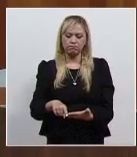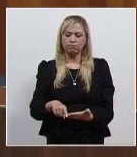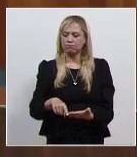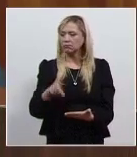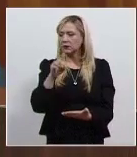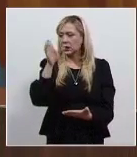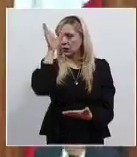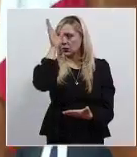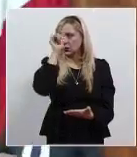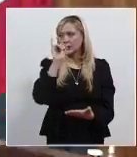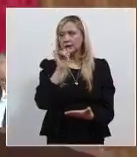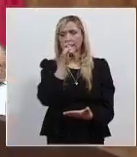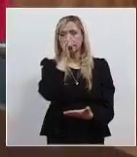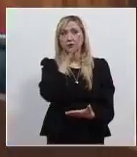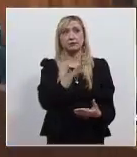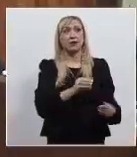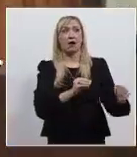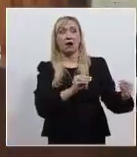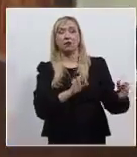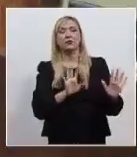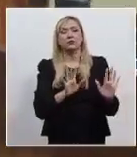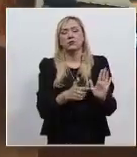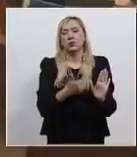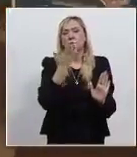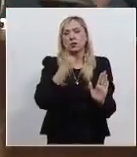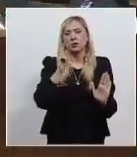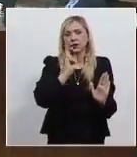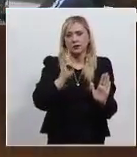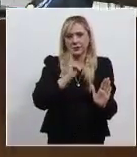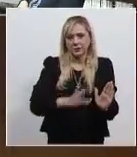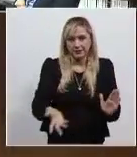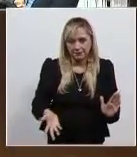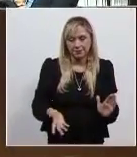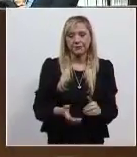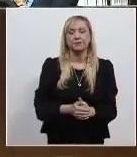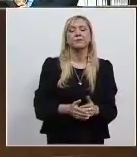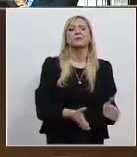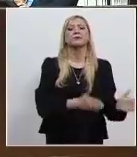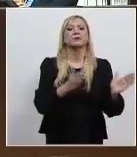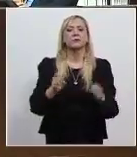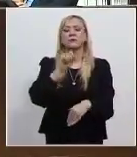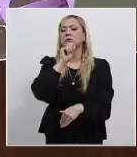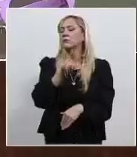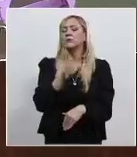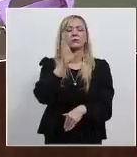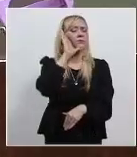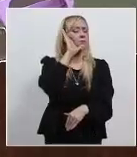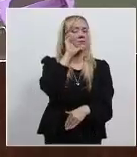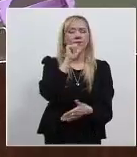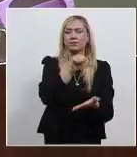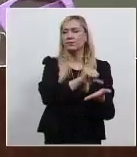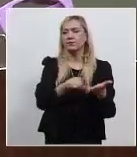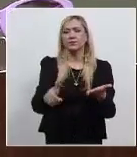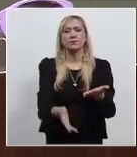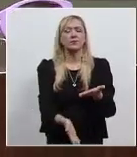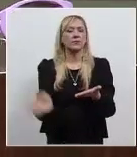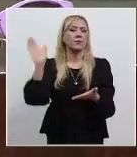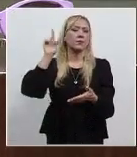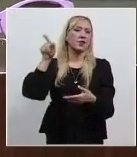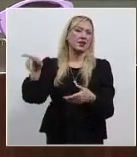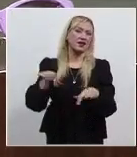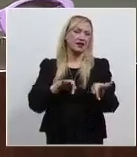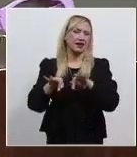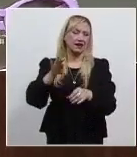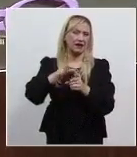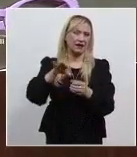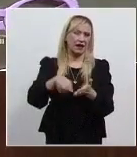acuerdo impugnado. En un recurso de apelación se determinó que no es procedente la remoción de las consejeras del Instituto